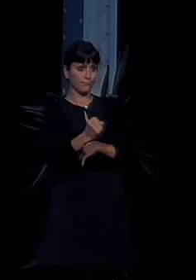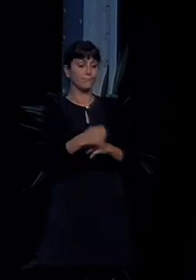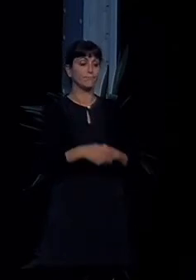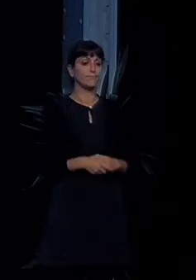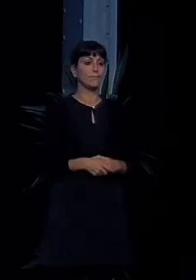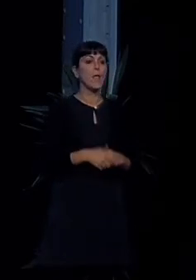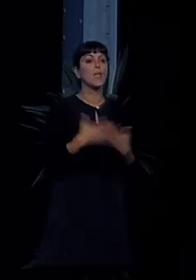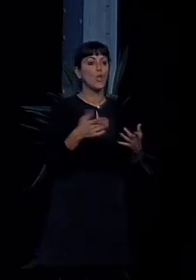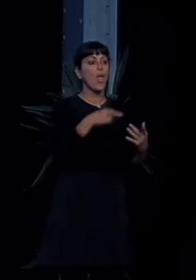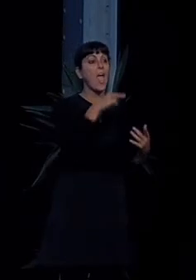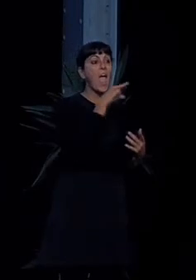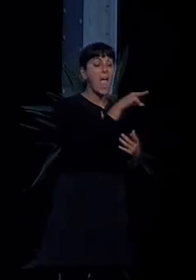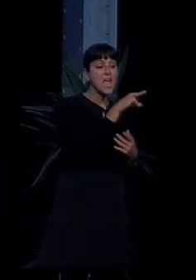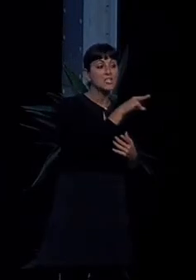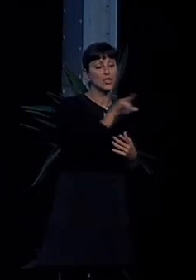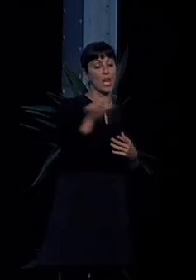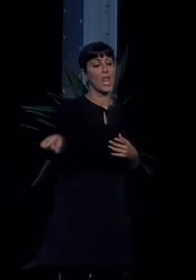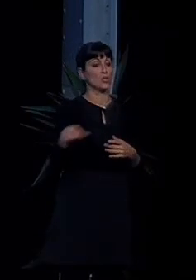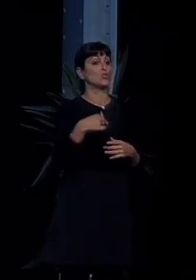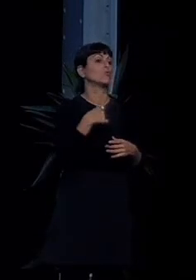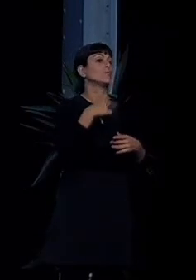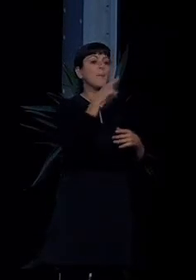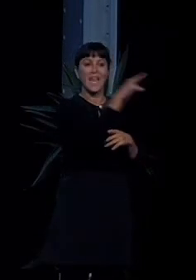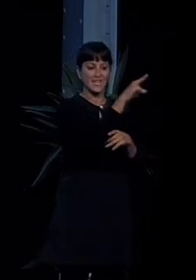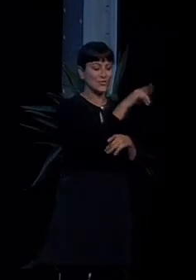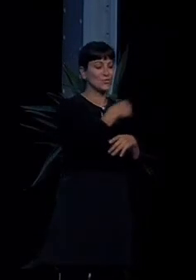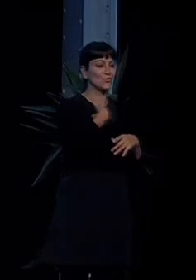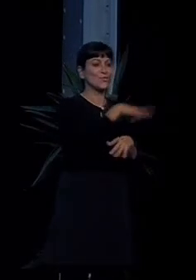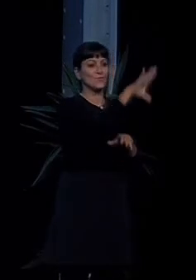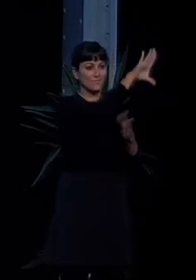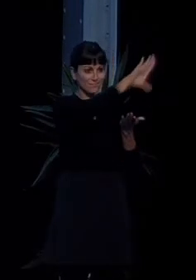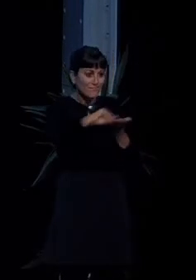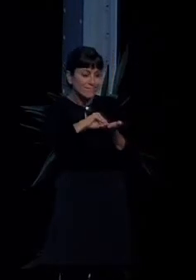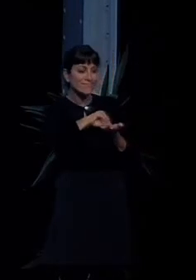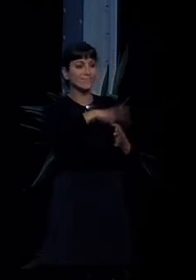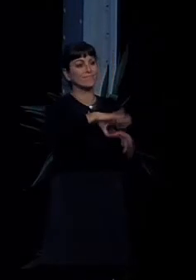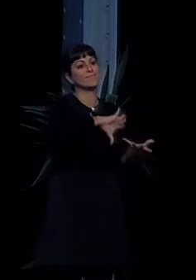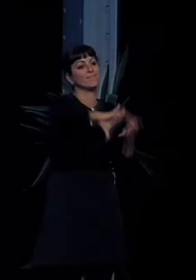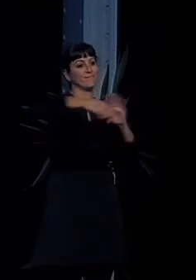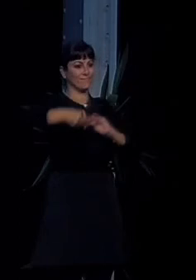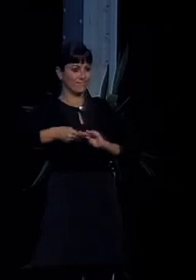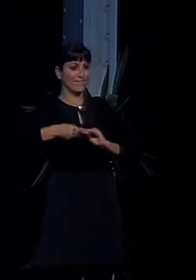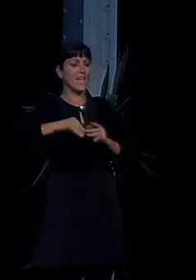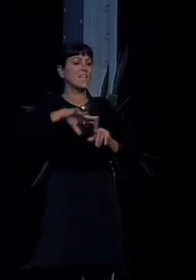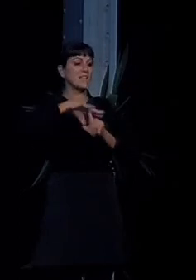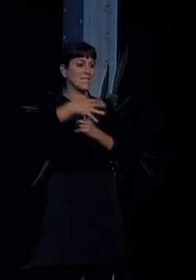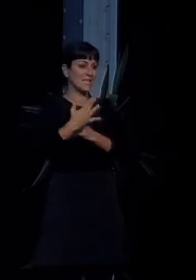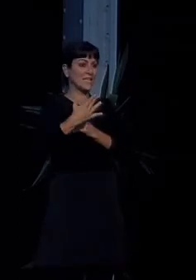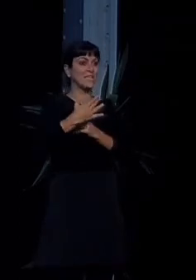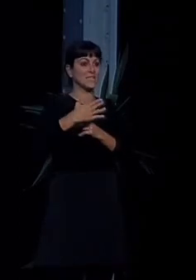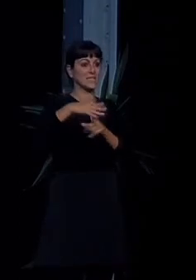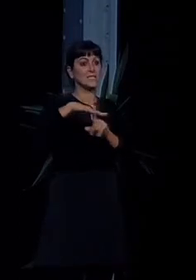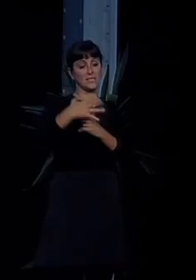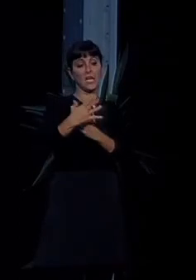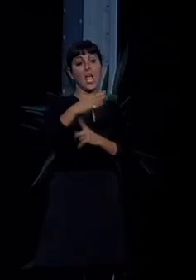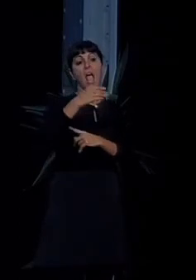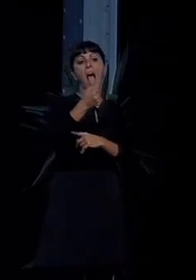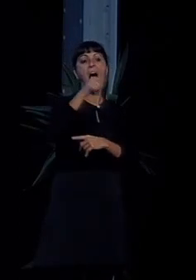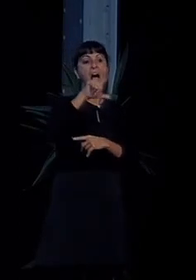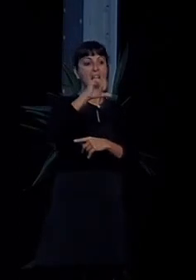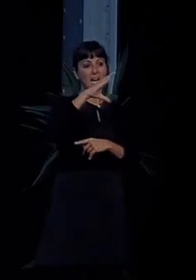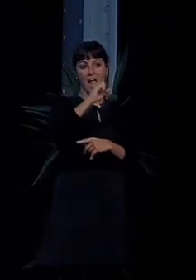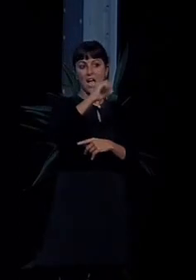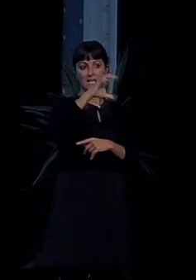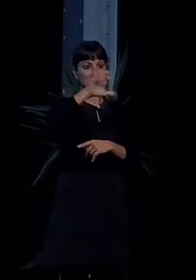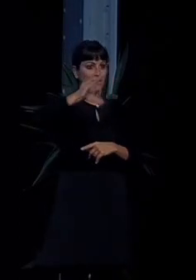analizar Alcácer. Es decir, no me voy a fijar en todos los detalles que nos publicaron. Bueno, para quienes no sepan qué fue el caso Alcácer, estamos